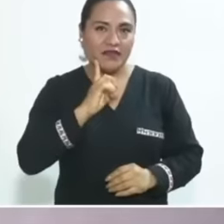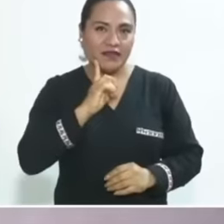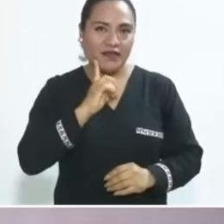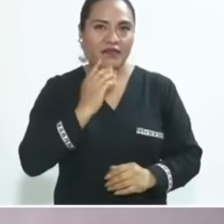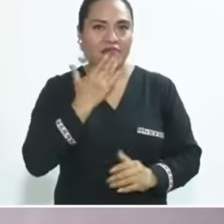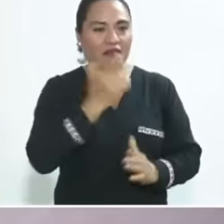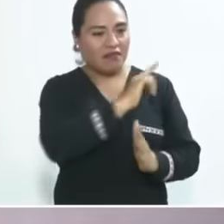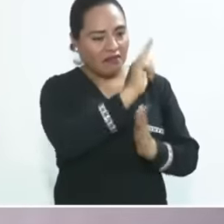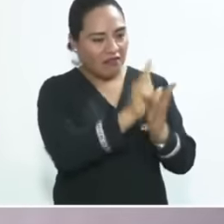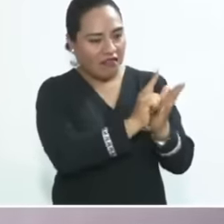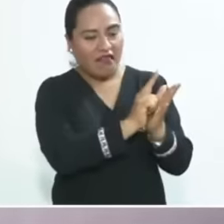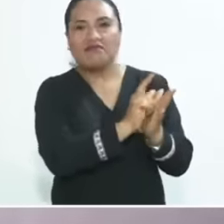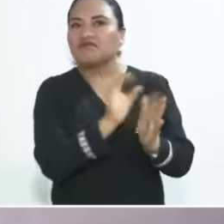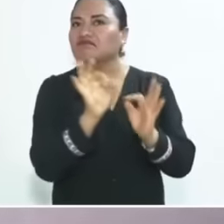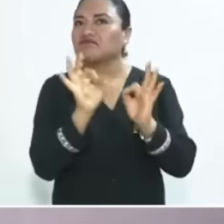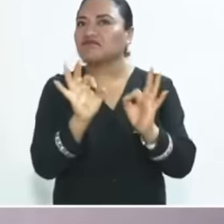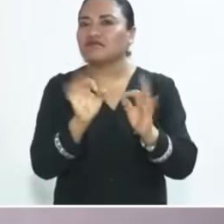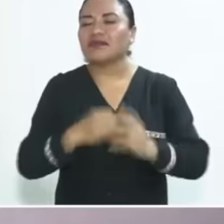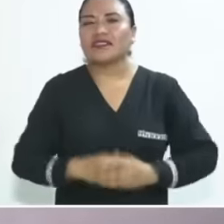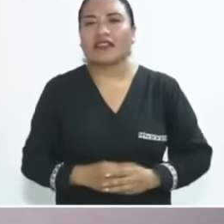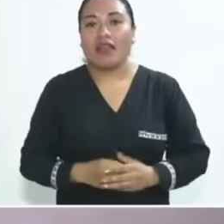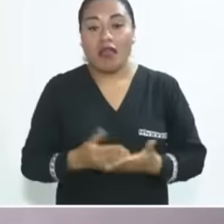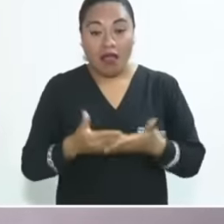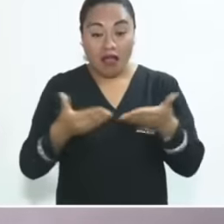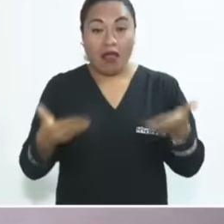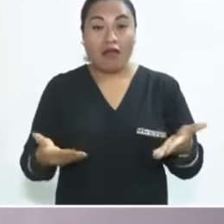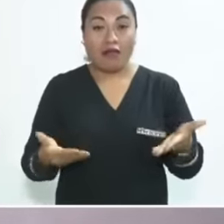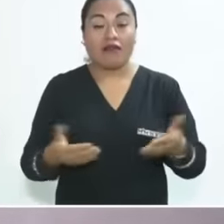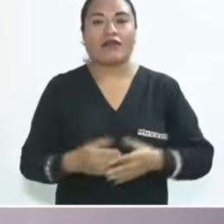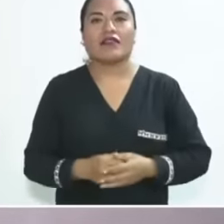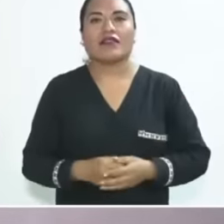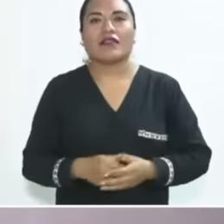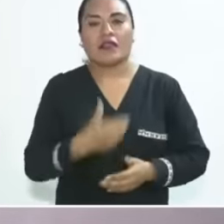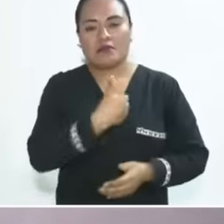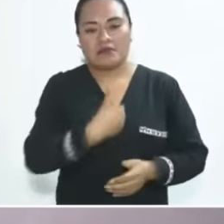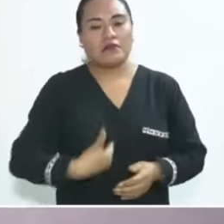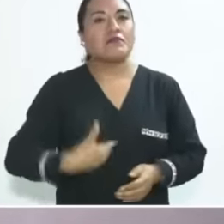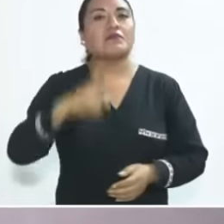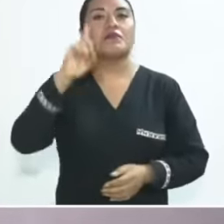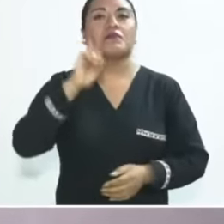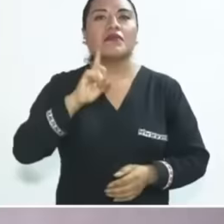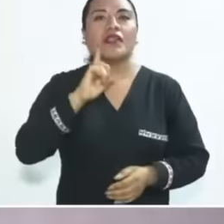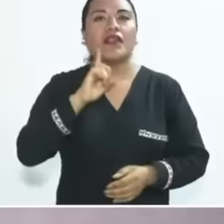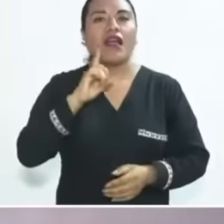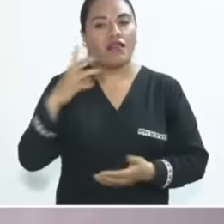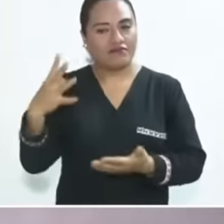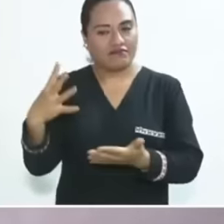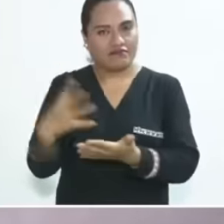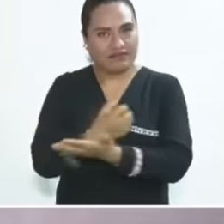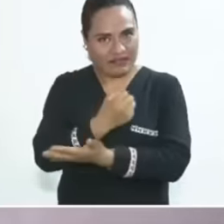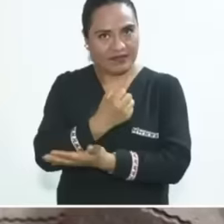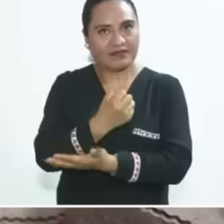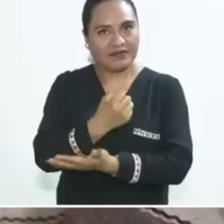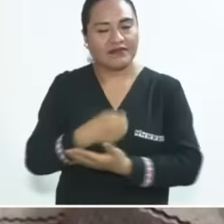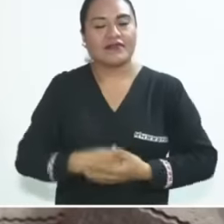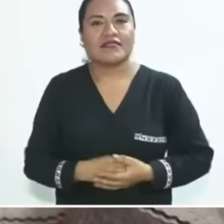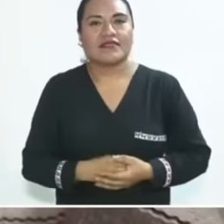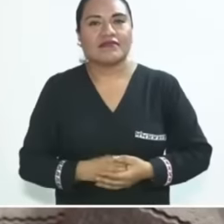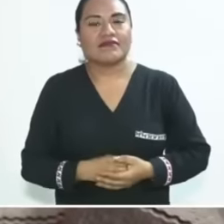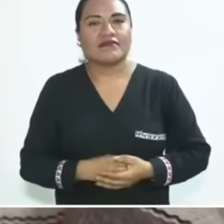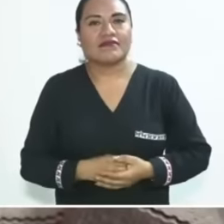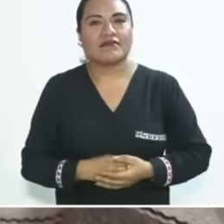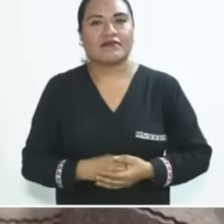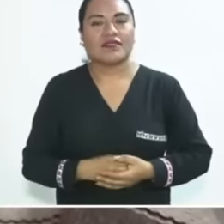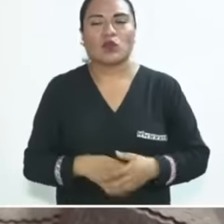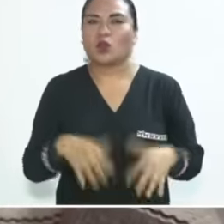constitucional. Ahora ya es presidenta electa. Es todo